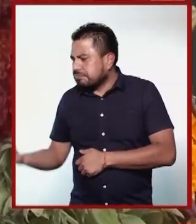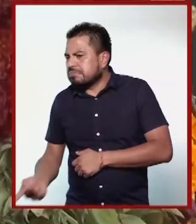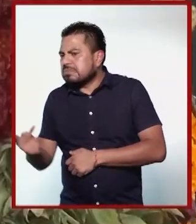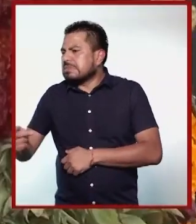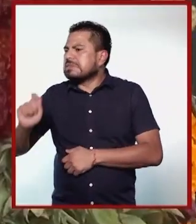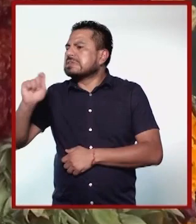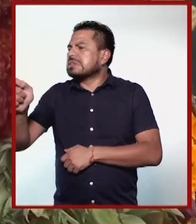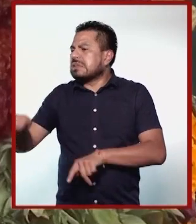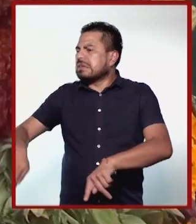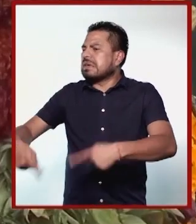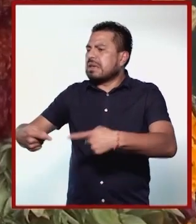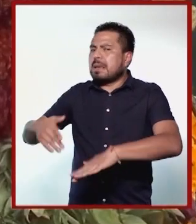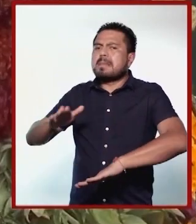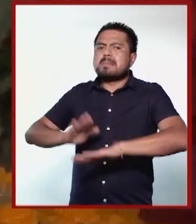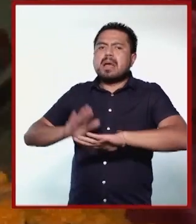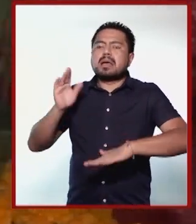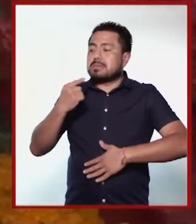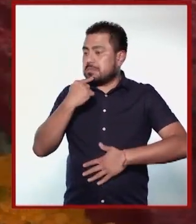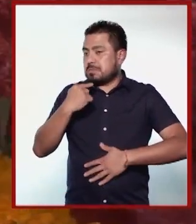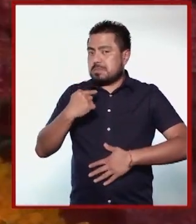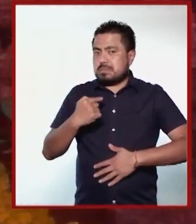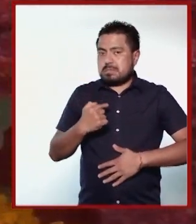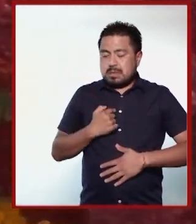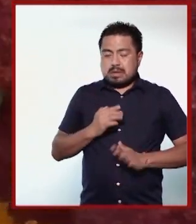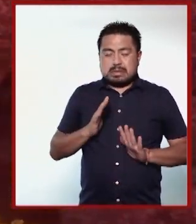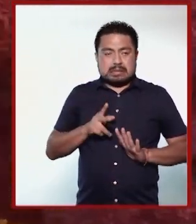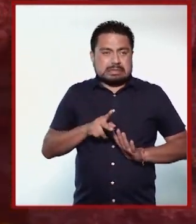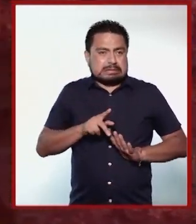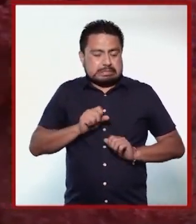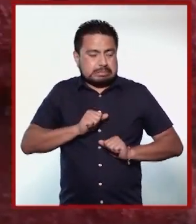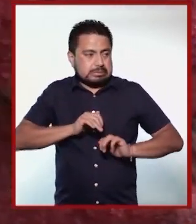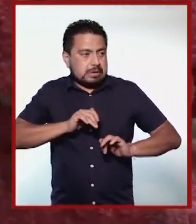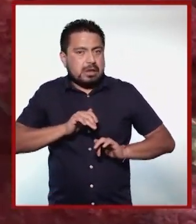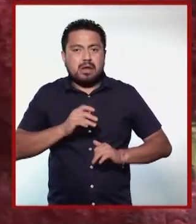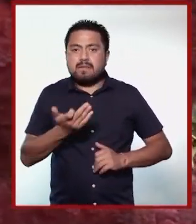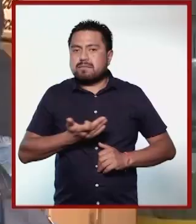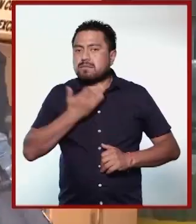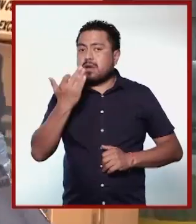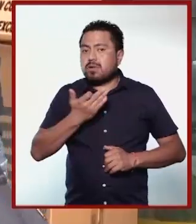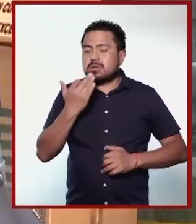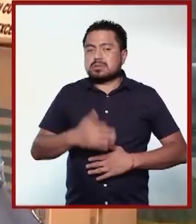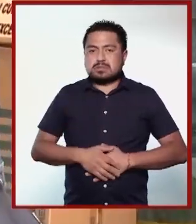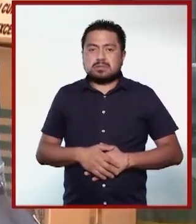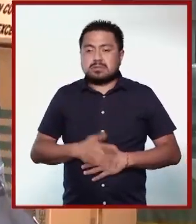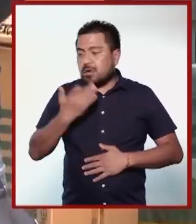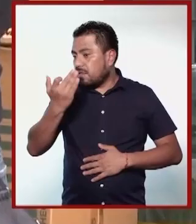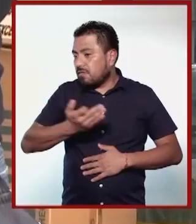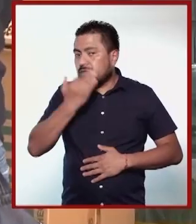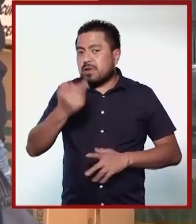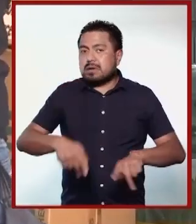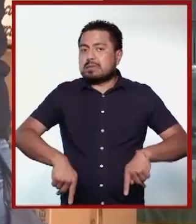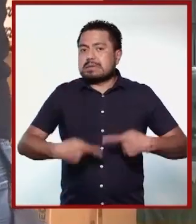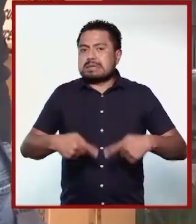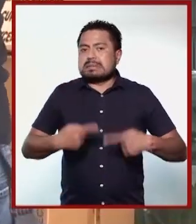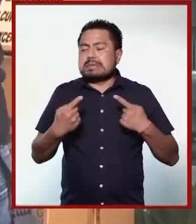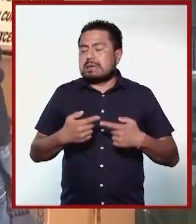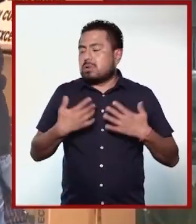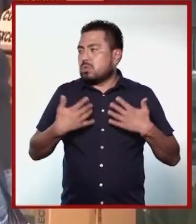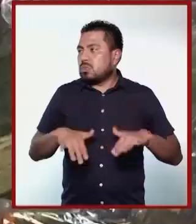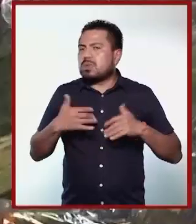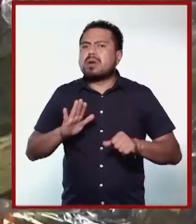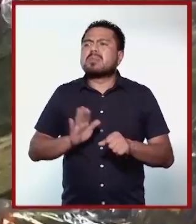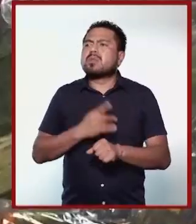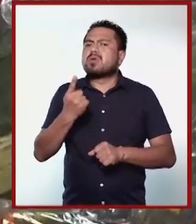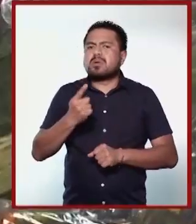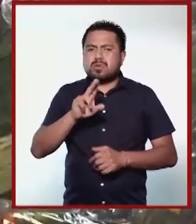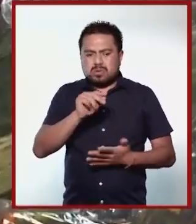que están vendiendo más. Y me dijeron algo que puede parecer sorprendente: flores. las flores se venden como nunca. ¿Por qué?